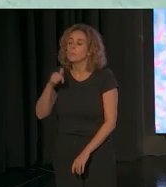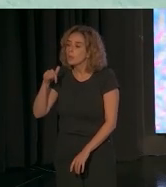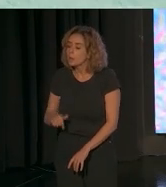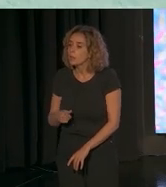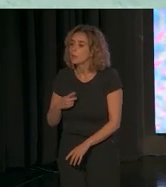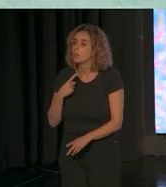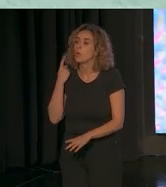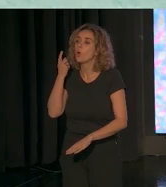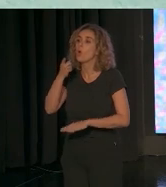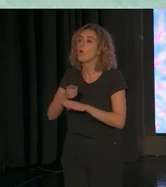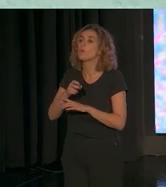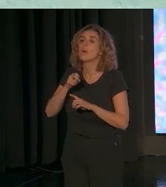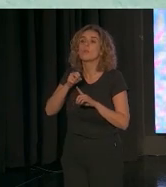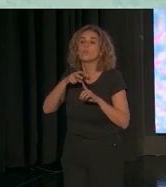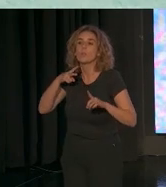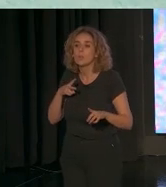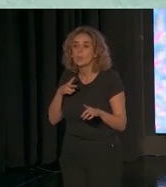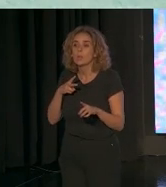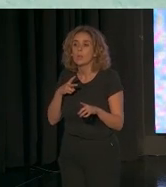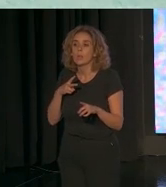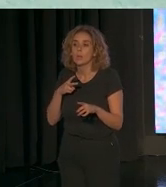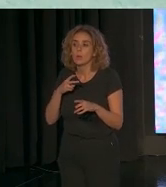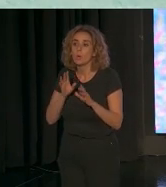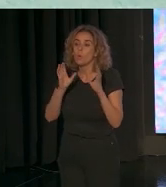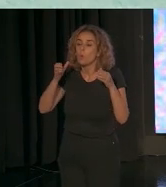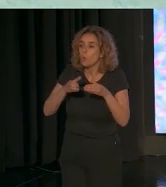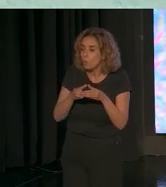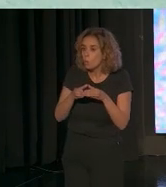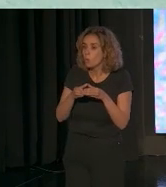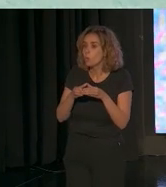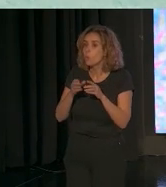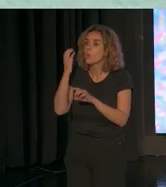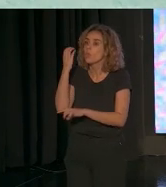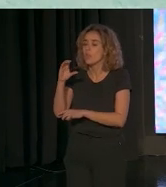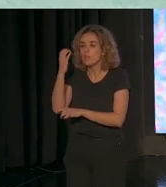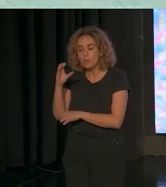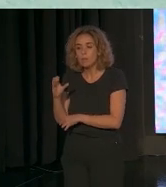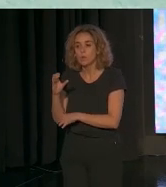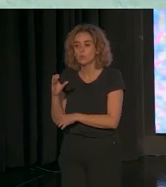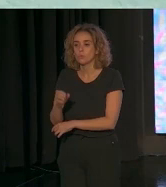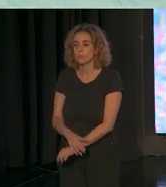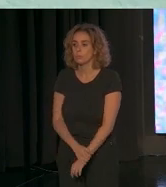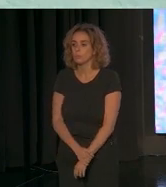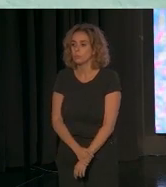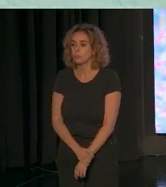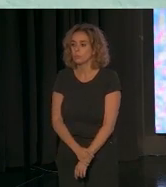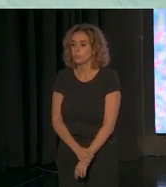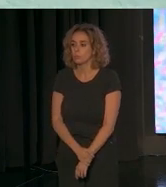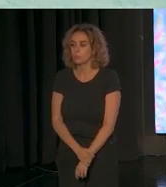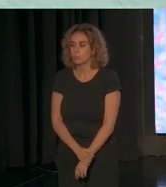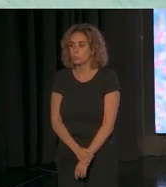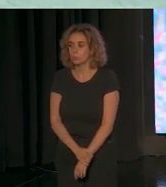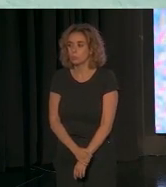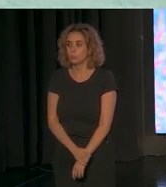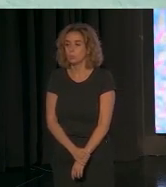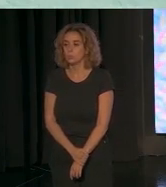sido las publicaciones de referencia por miembros del grupo en cuanto a artículos científicos que podéis ver aquí en